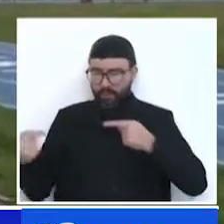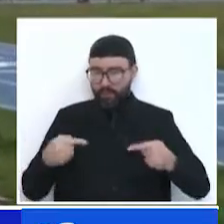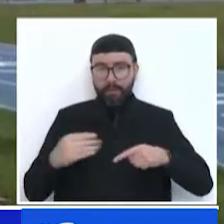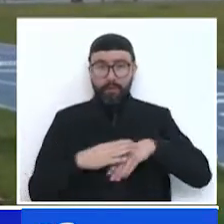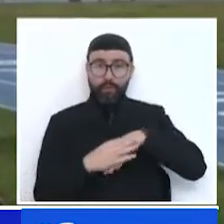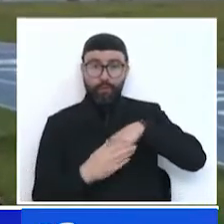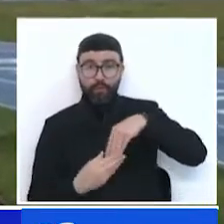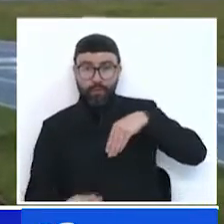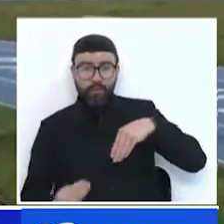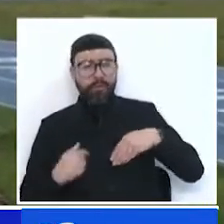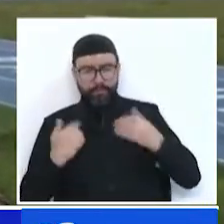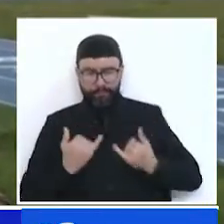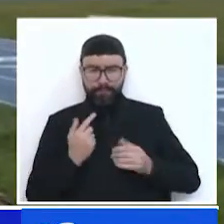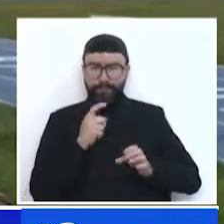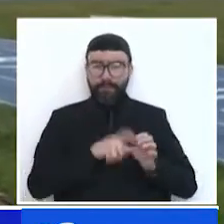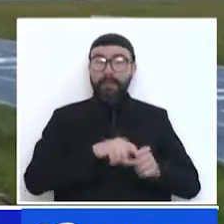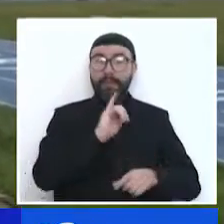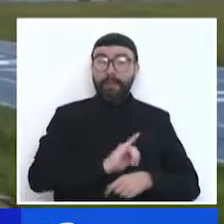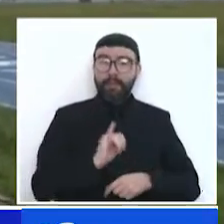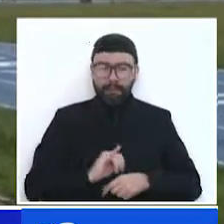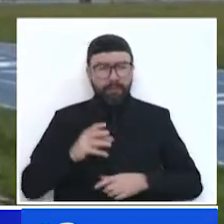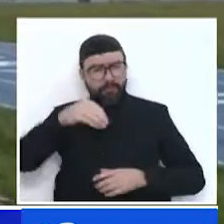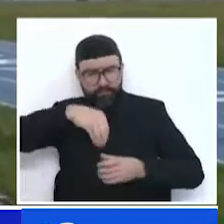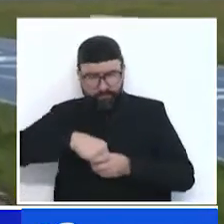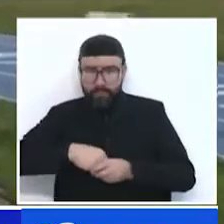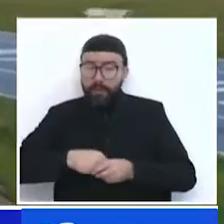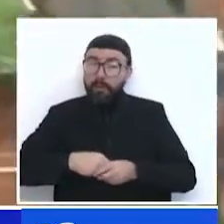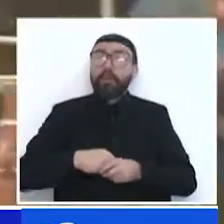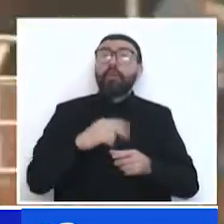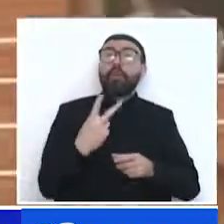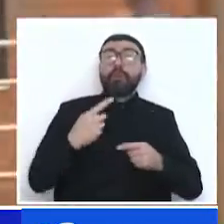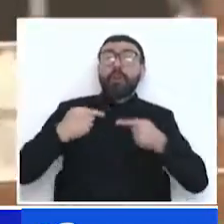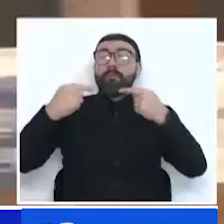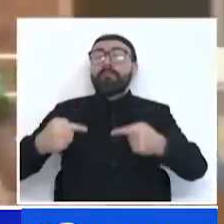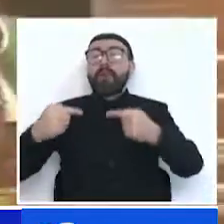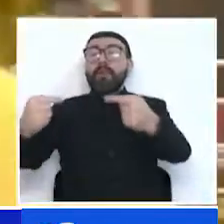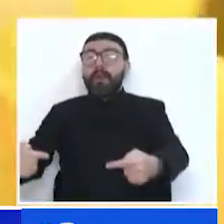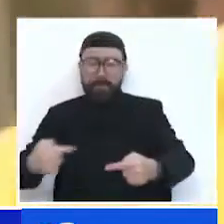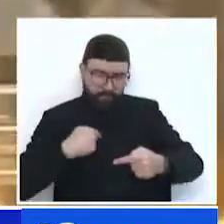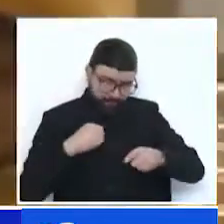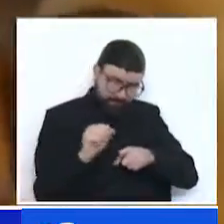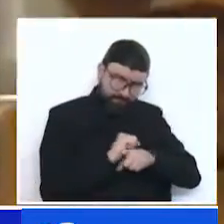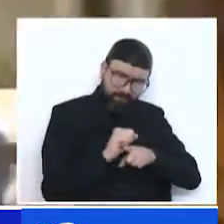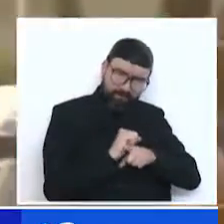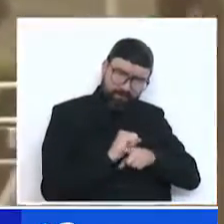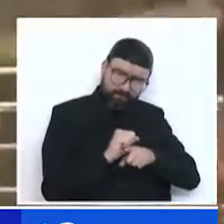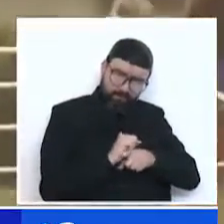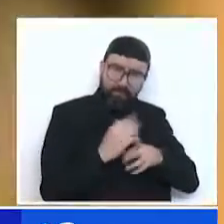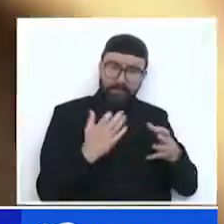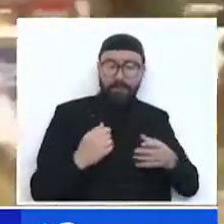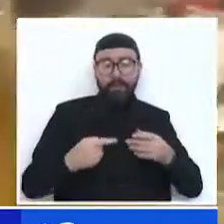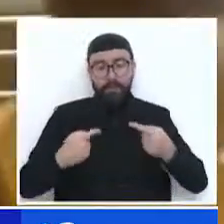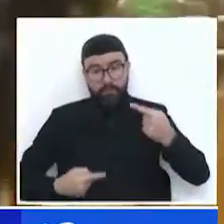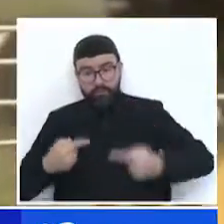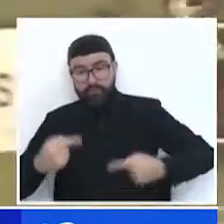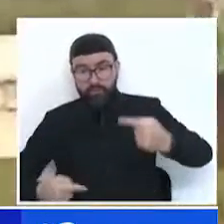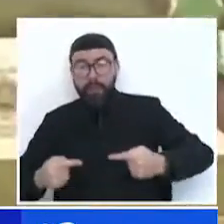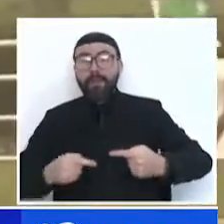momento en Ibagué en una concentración para 2 competencias que tengo ahorita fuera del país, buscando clasificación a Juegos